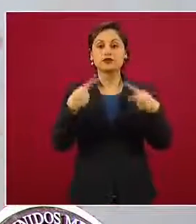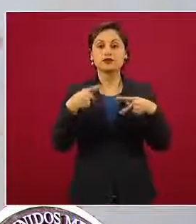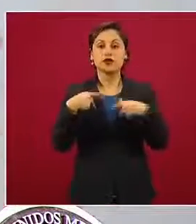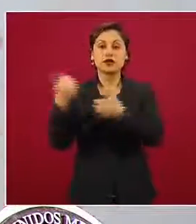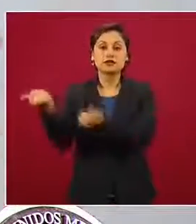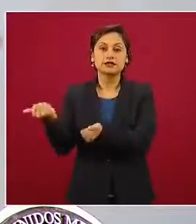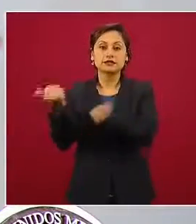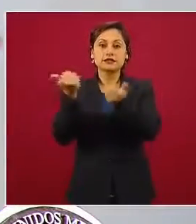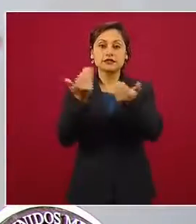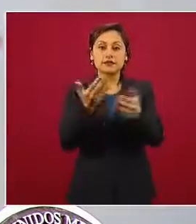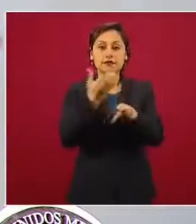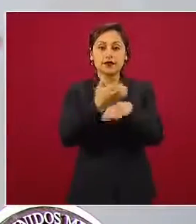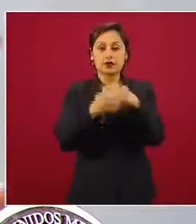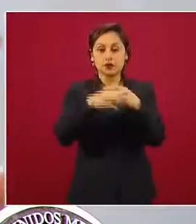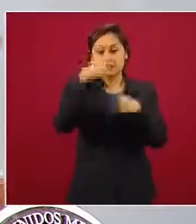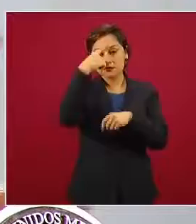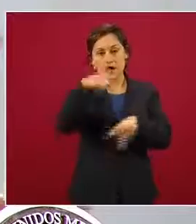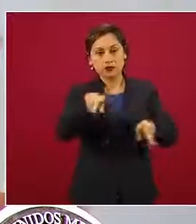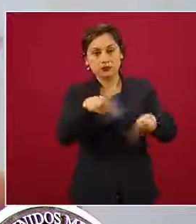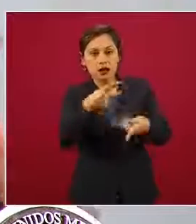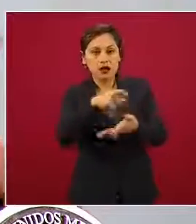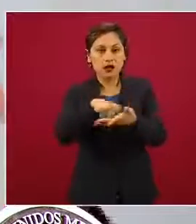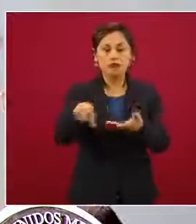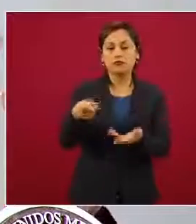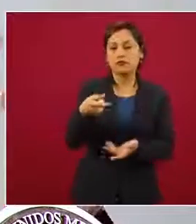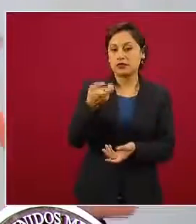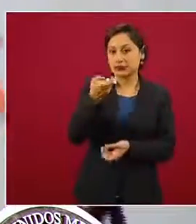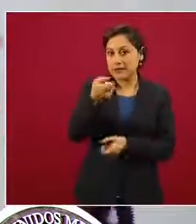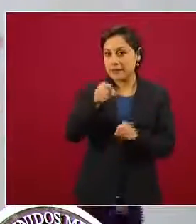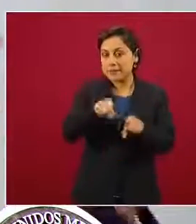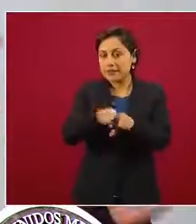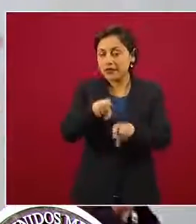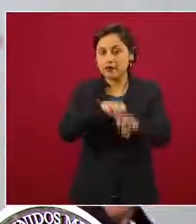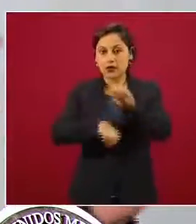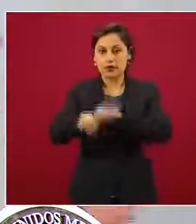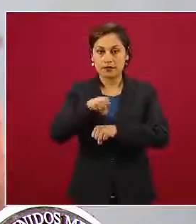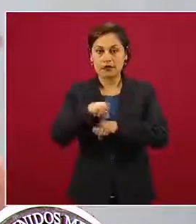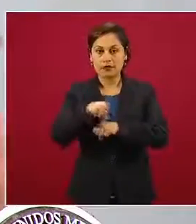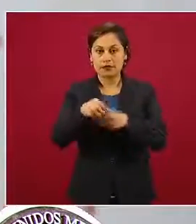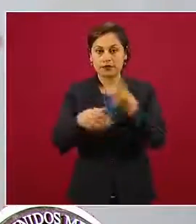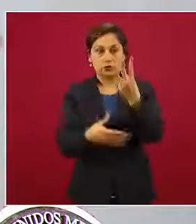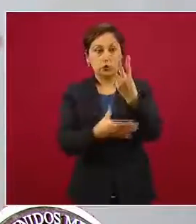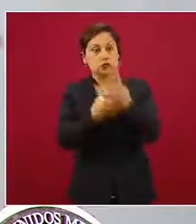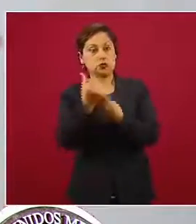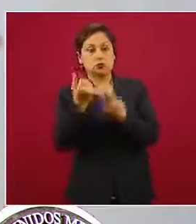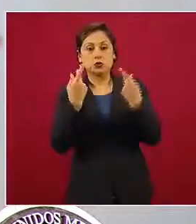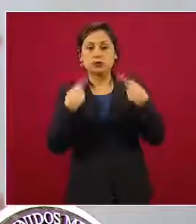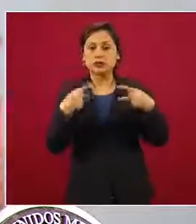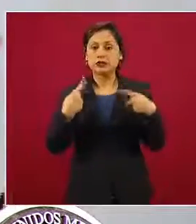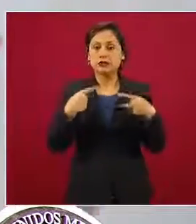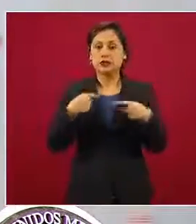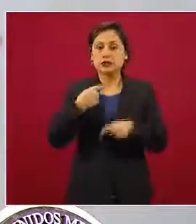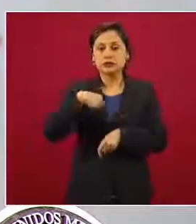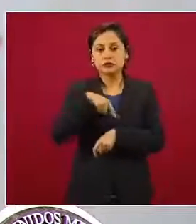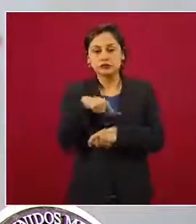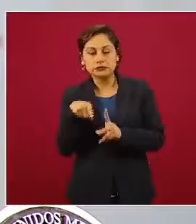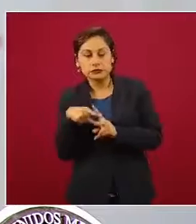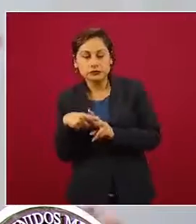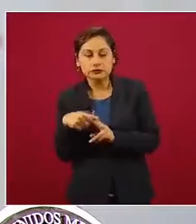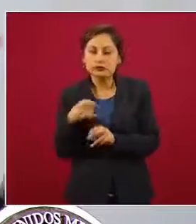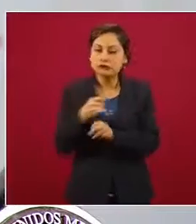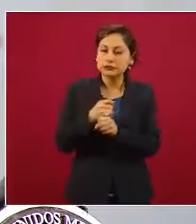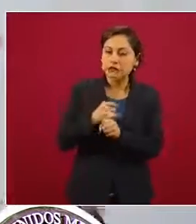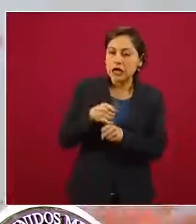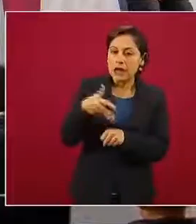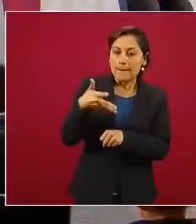de estas empresas. En todo momento hemos considerado la suma para cada sector productivo, para cada actividad económica,